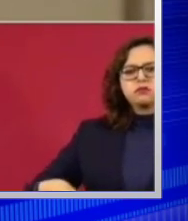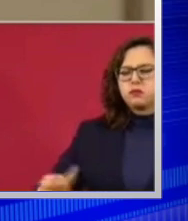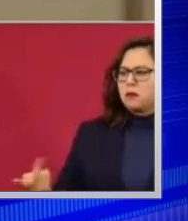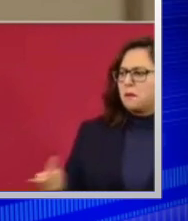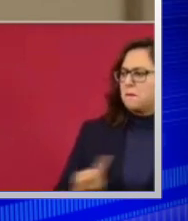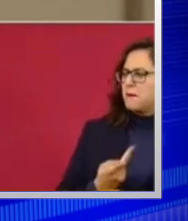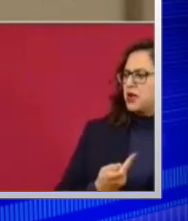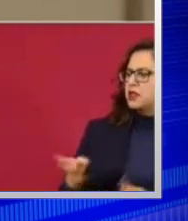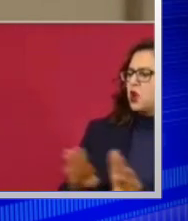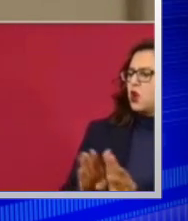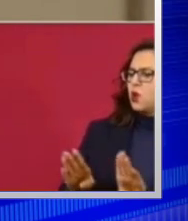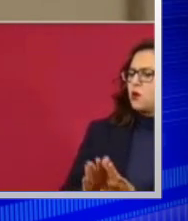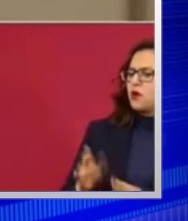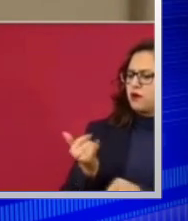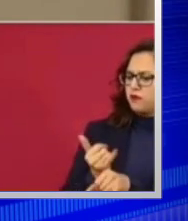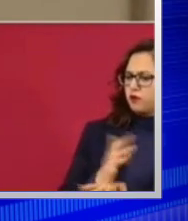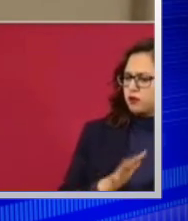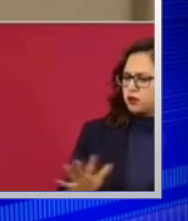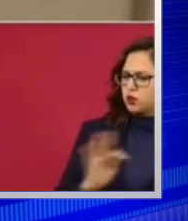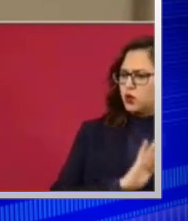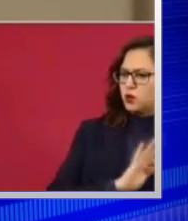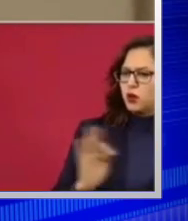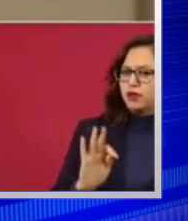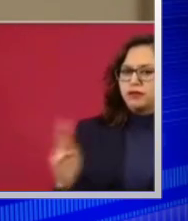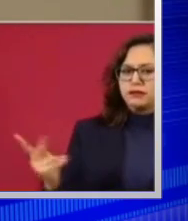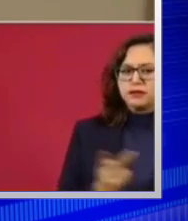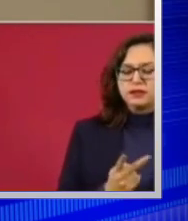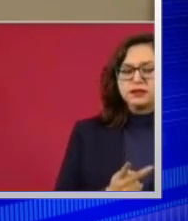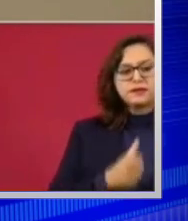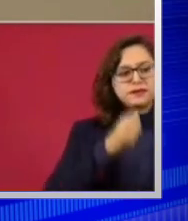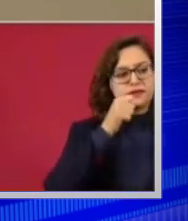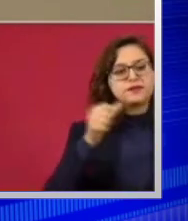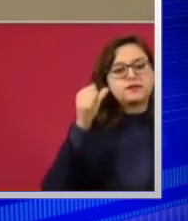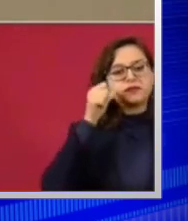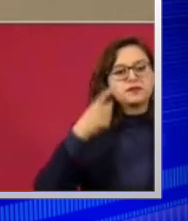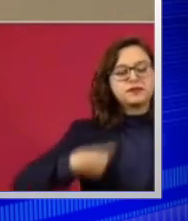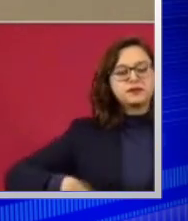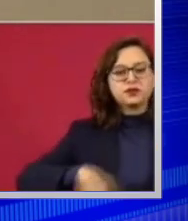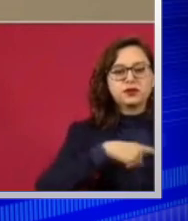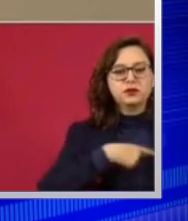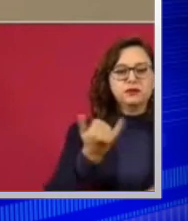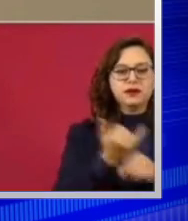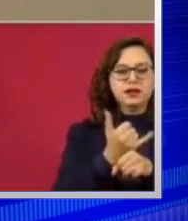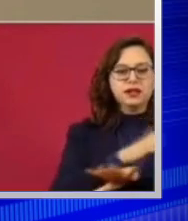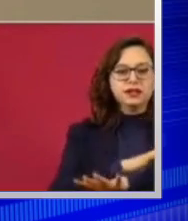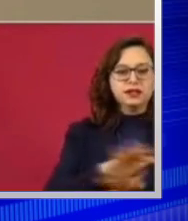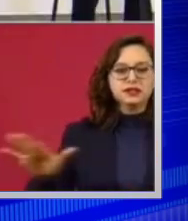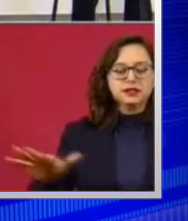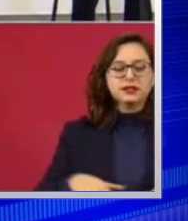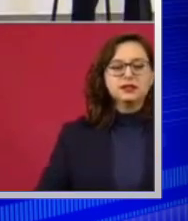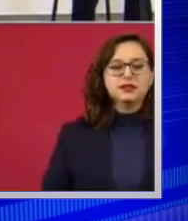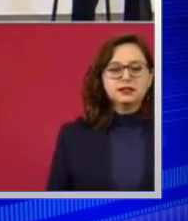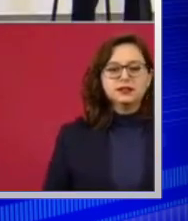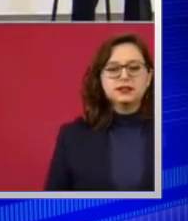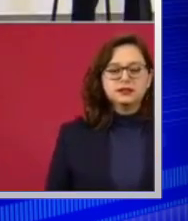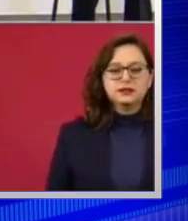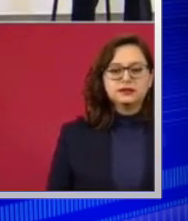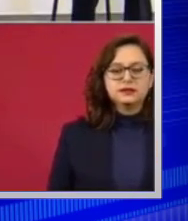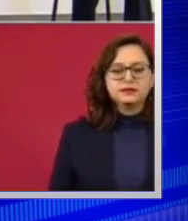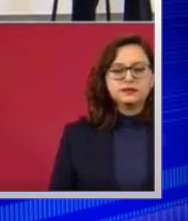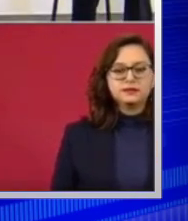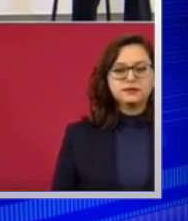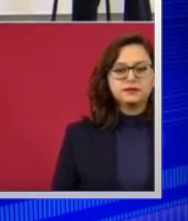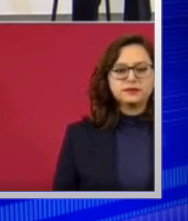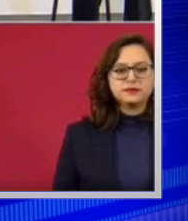les entregaron estos contratos a la esposa de carlos loret de mola por favor ayer lo dimos a conocer a esta información en el programa del centinela informe gracias bueno sobre